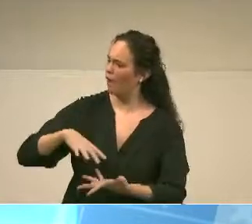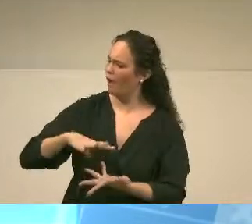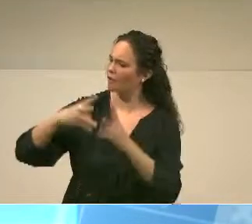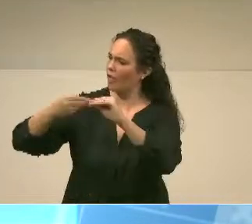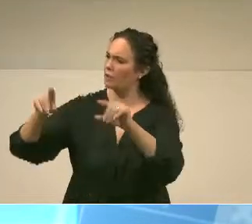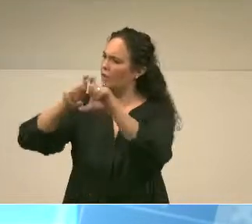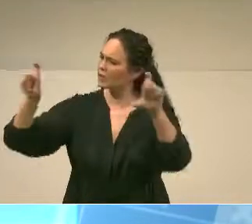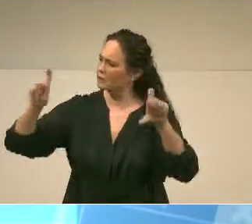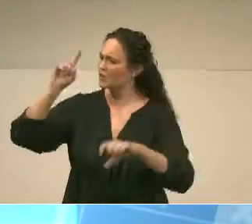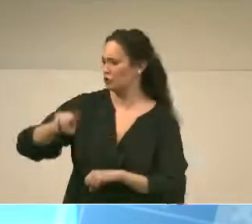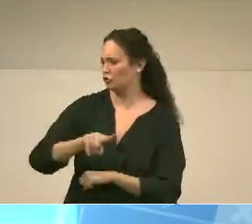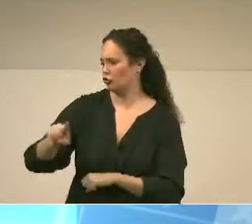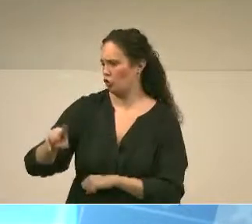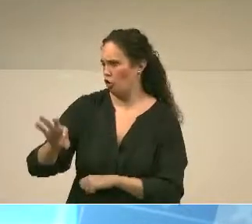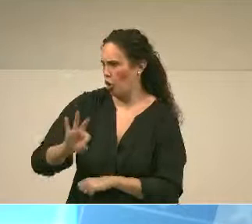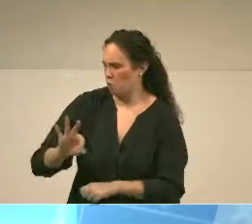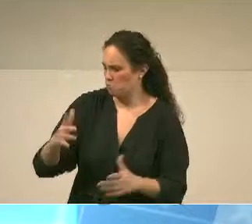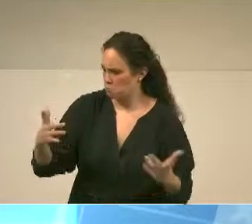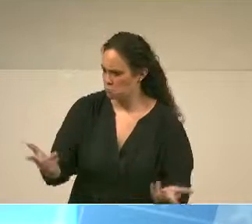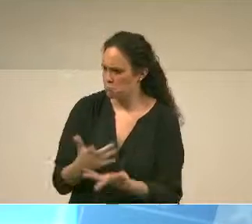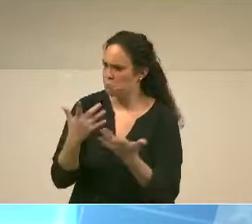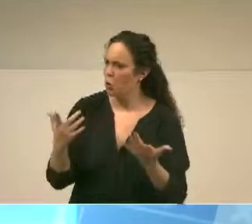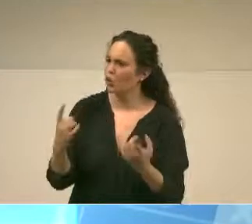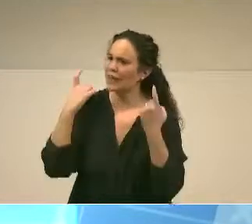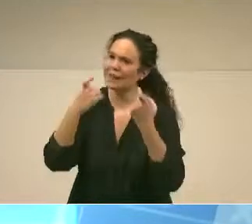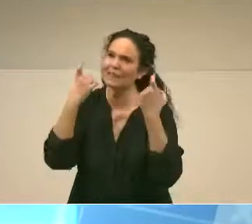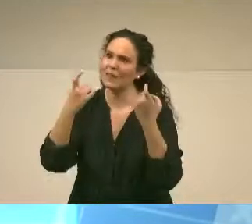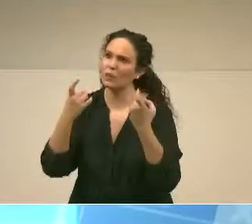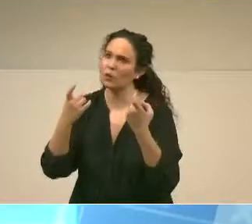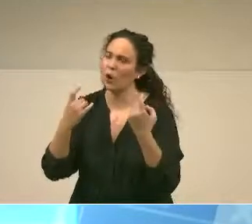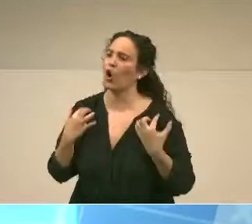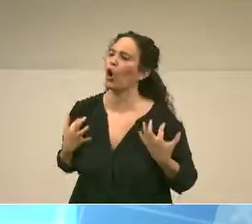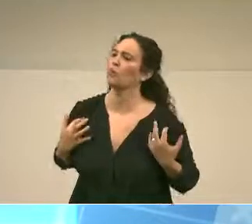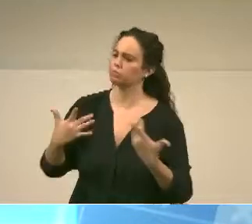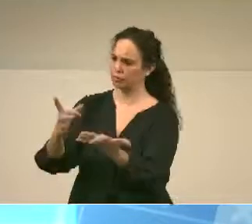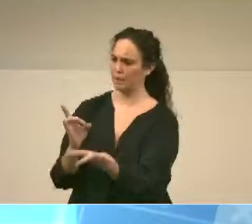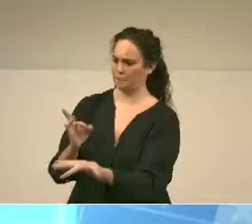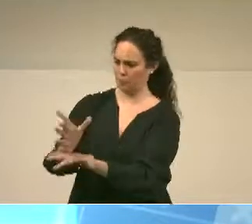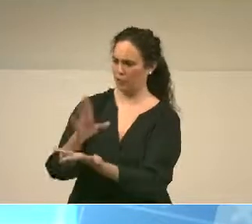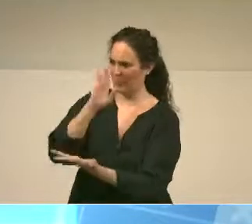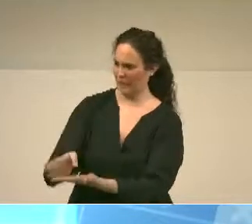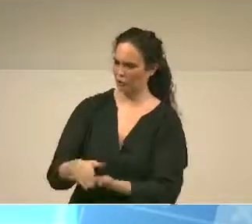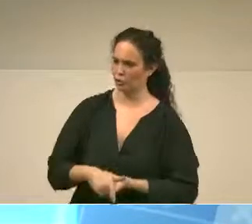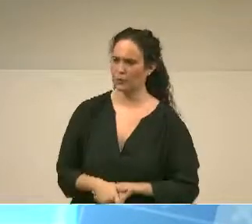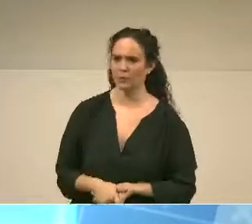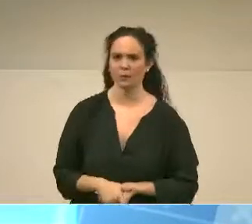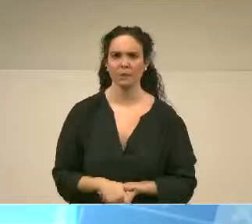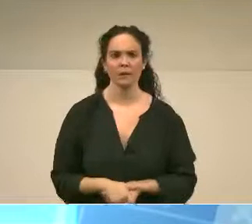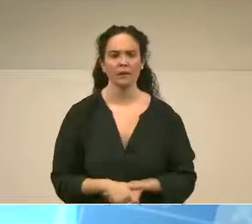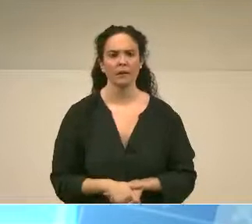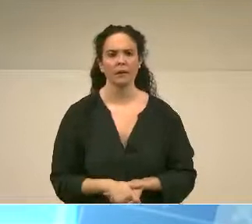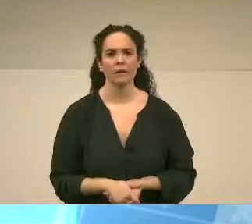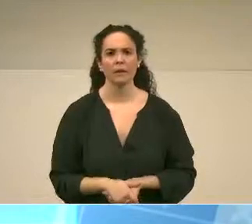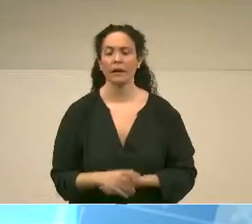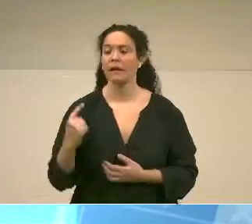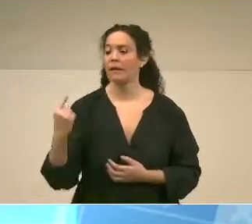¿Están llegando a donde pueden llegar o están llegando demasiado rápido al despido? Bueno, yo creo que el caso particular de